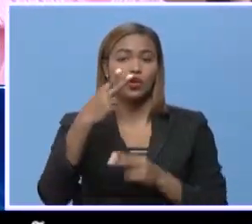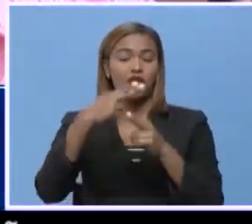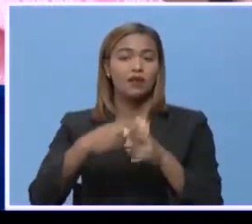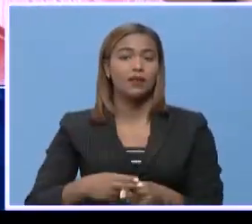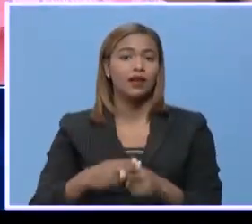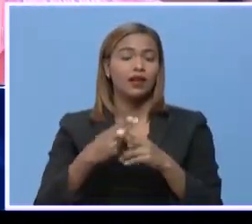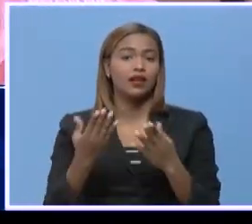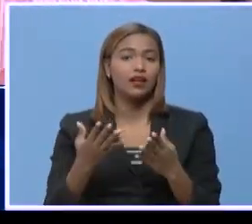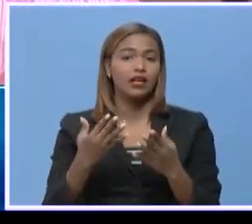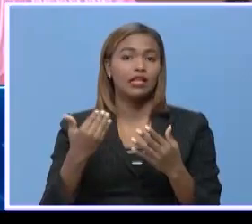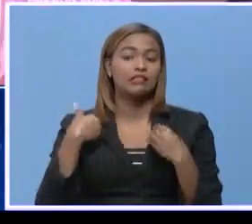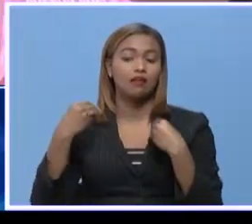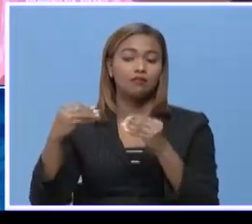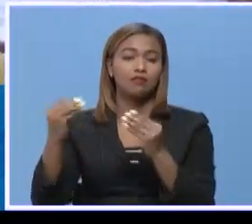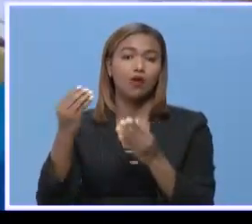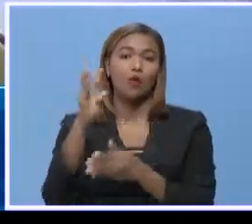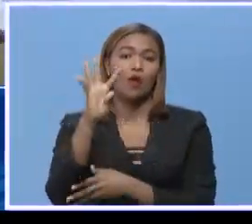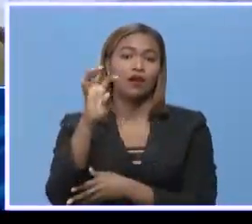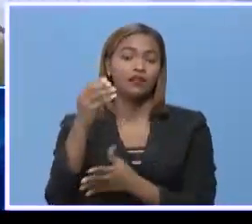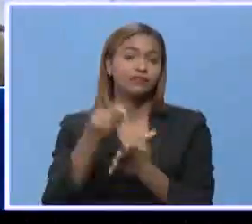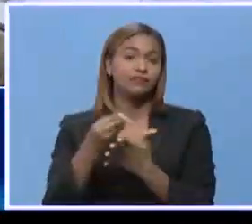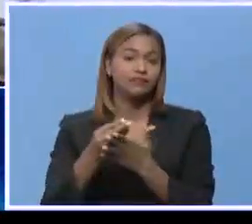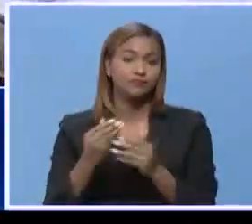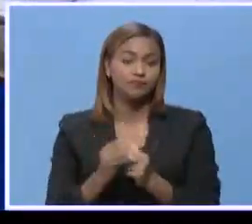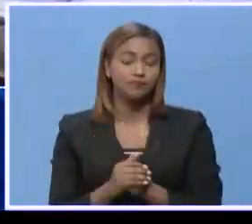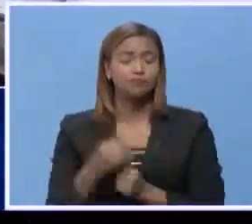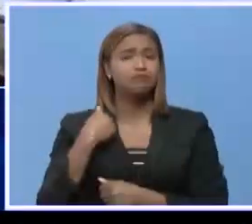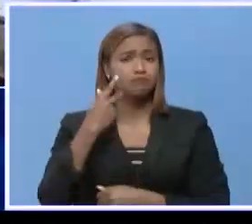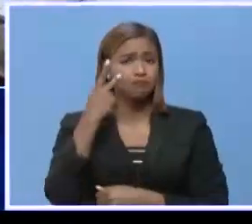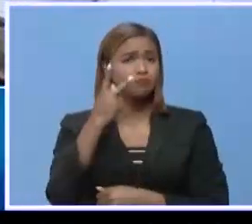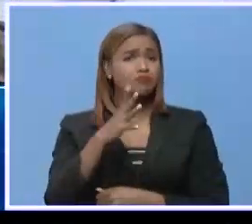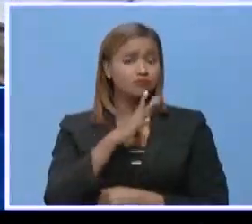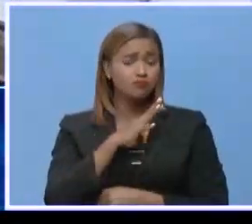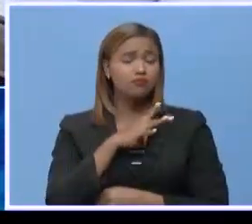2 libras vale 40. Yo lo veo muy bien eso.